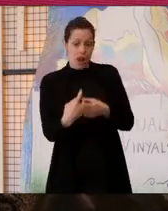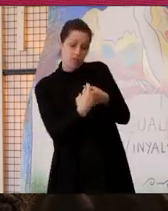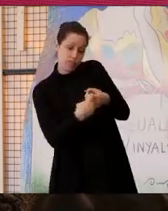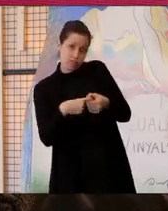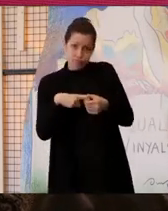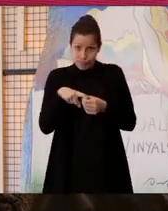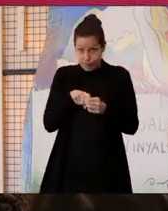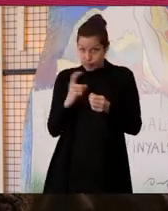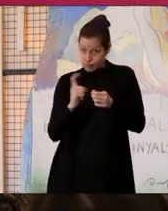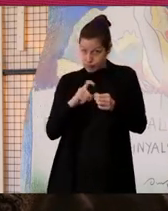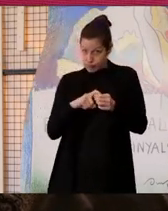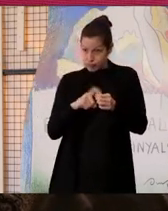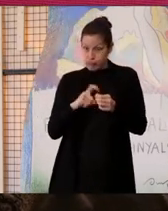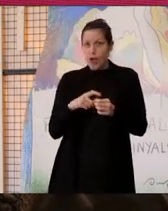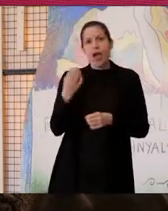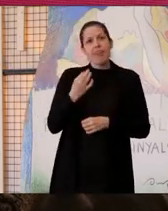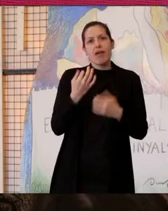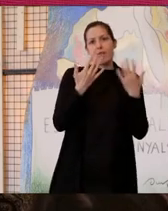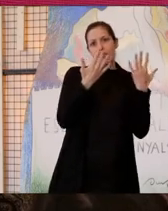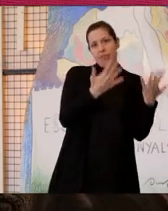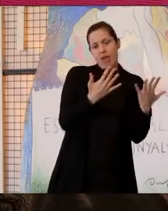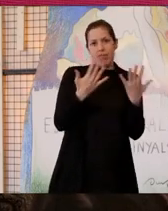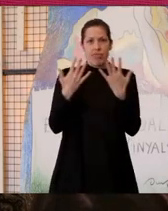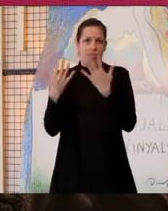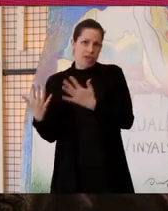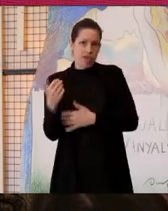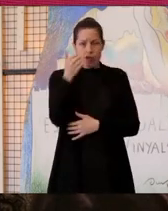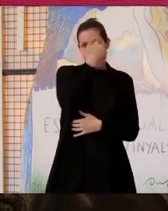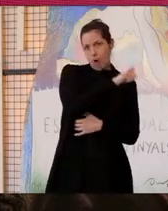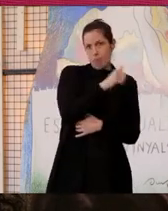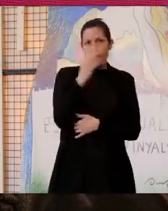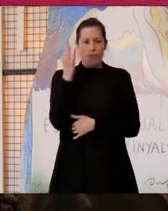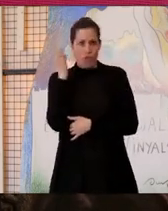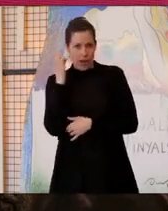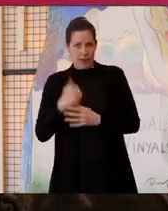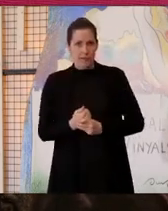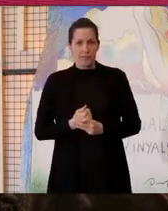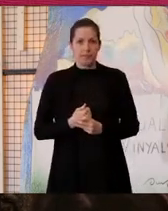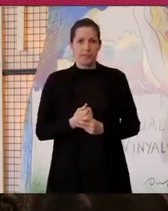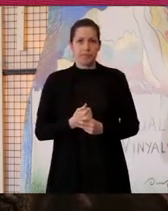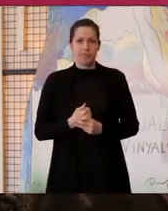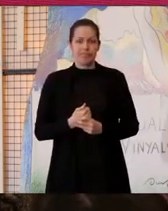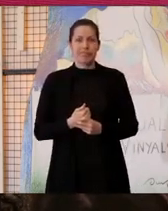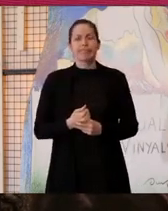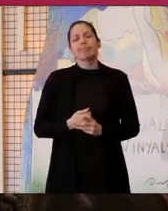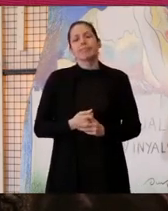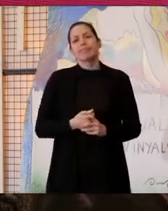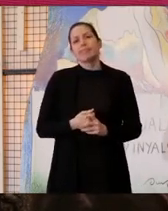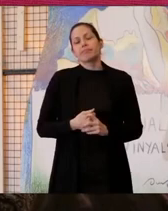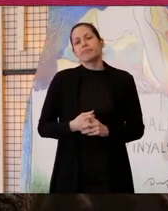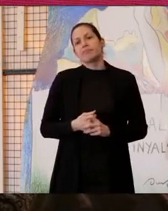bases de presionar en que en la selección tengas en cuenta y dejes entrar a las mujeres